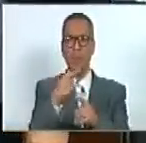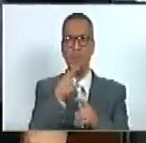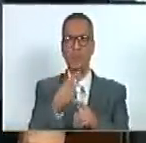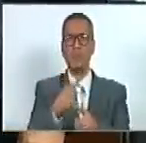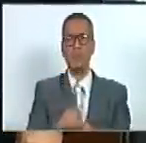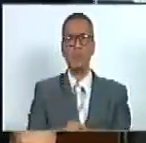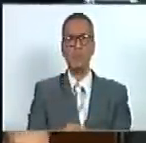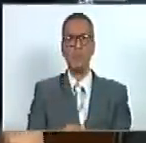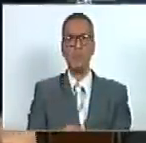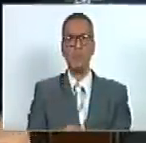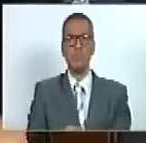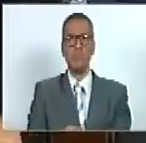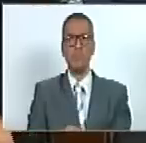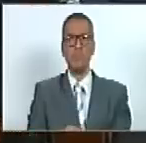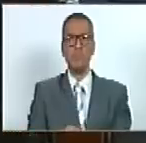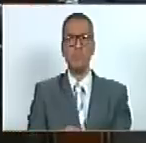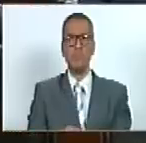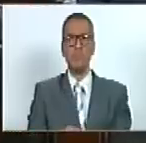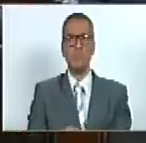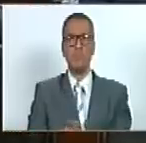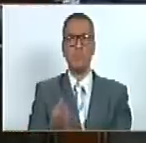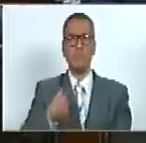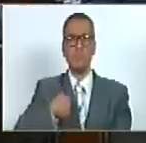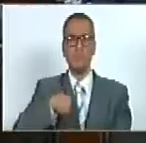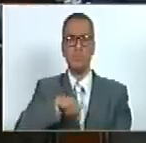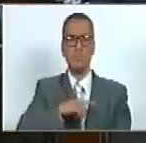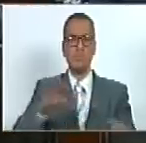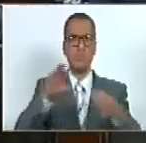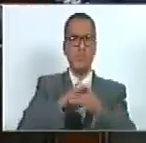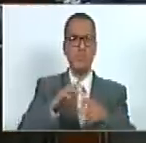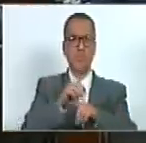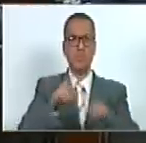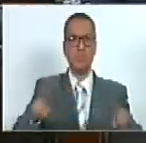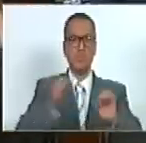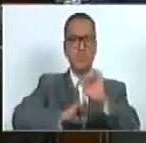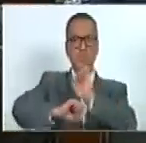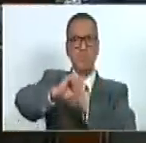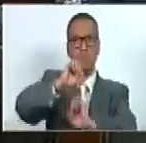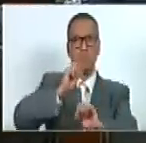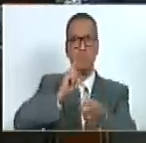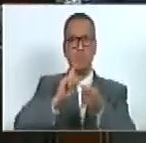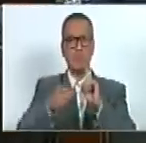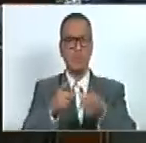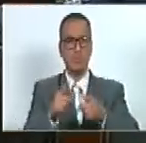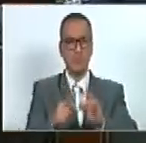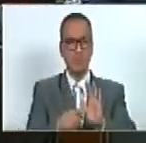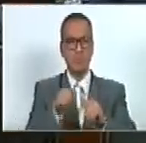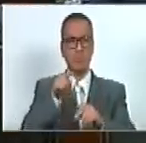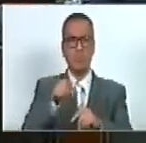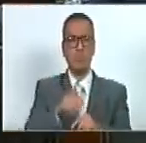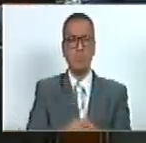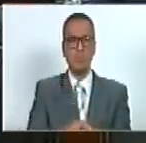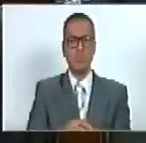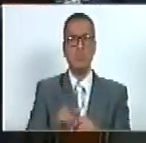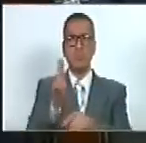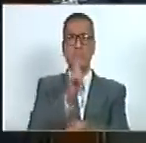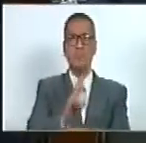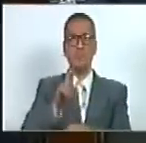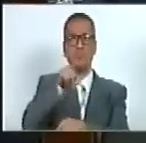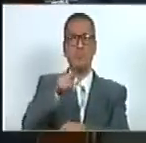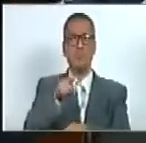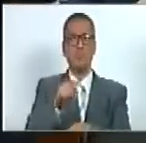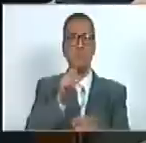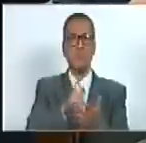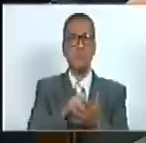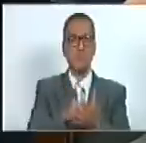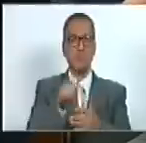inicio, que nosotros desde la Alianza Democrática rechazamos algunas visiones que utilizan adjetivaciones